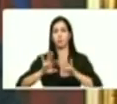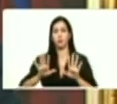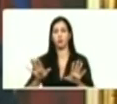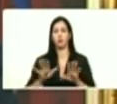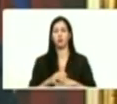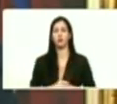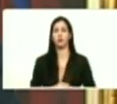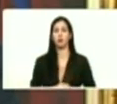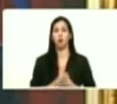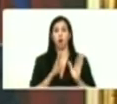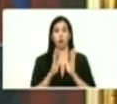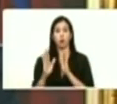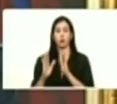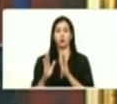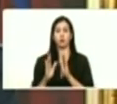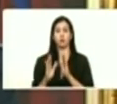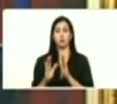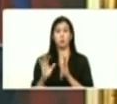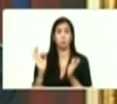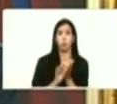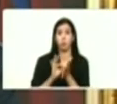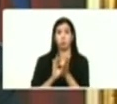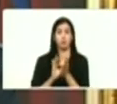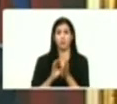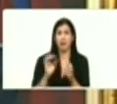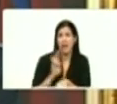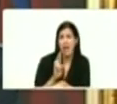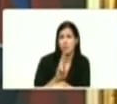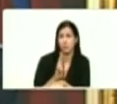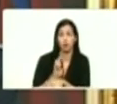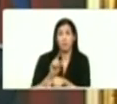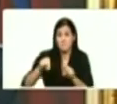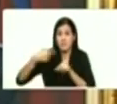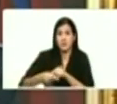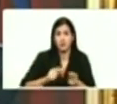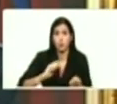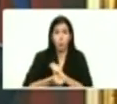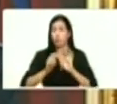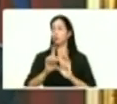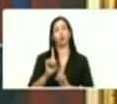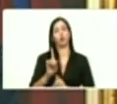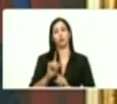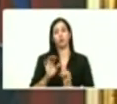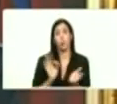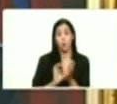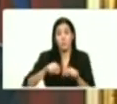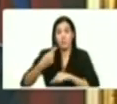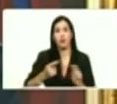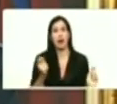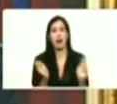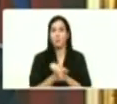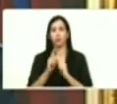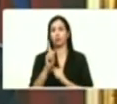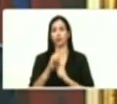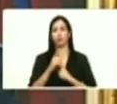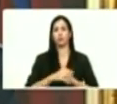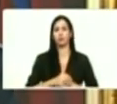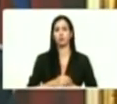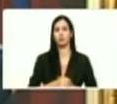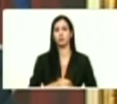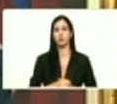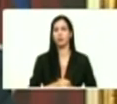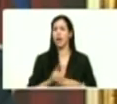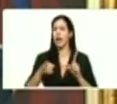ordenarla esto no va a ser de la noche a la mañana nadie se engañe no que mañana no, no, no y preparémonos para atenciones que creen hay